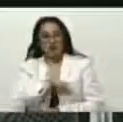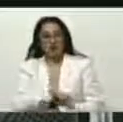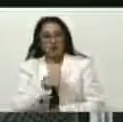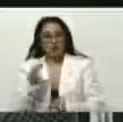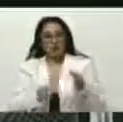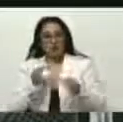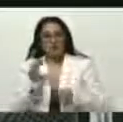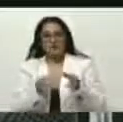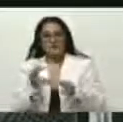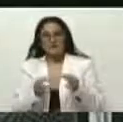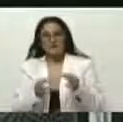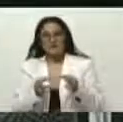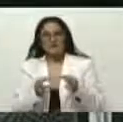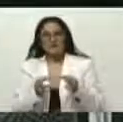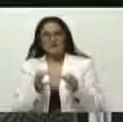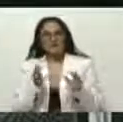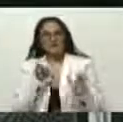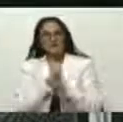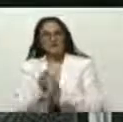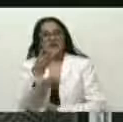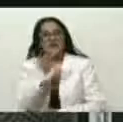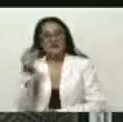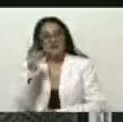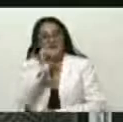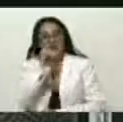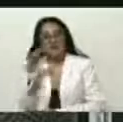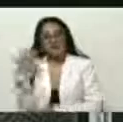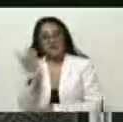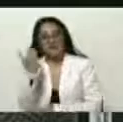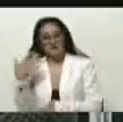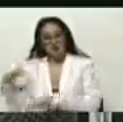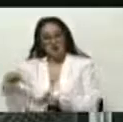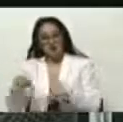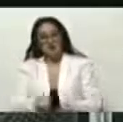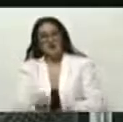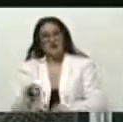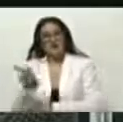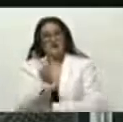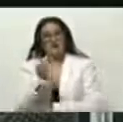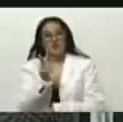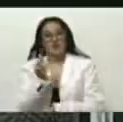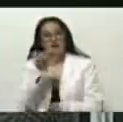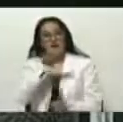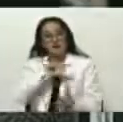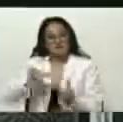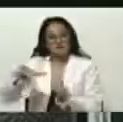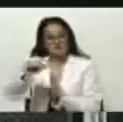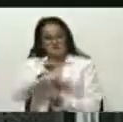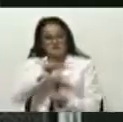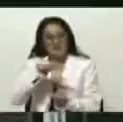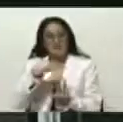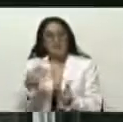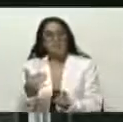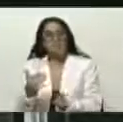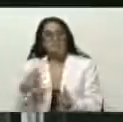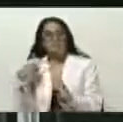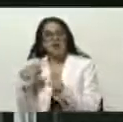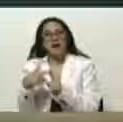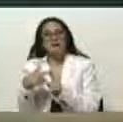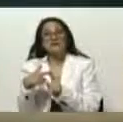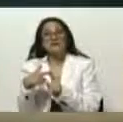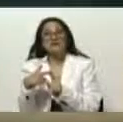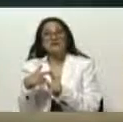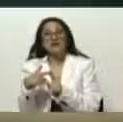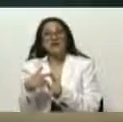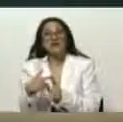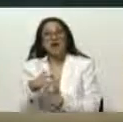Justicia y Reparación sobre los 300 años de colonialismo en Venezuela, sus alrededores y sus consecuencias.